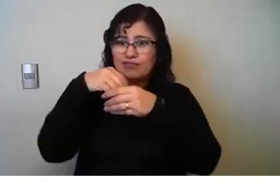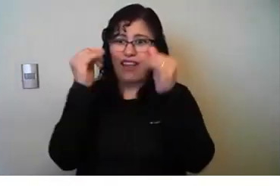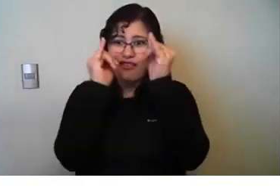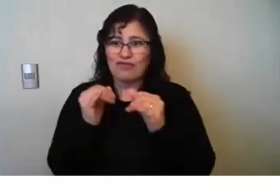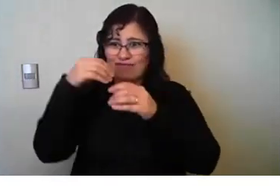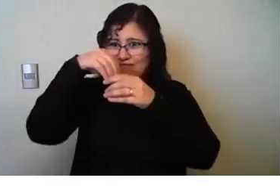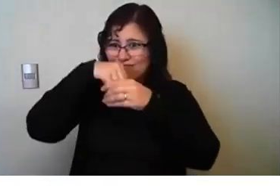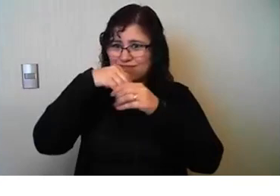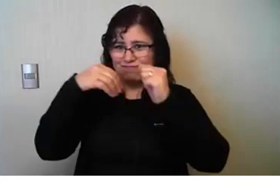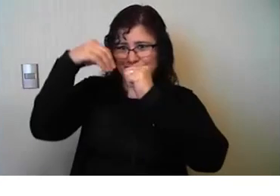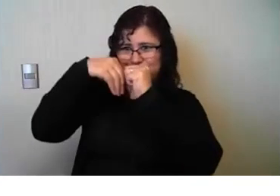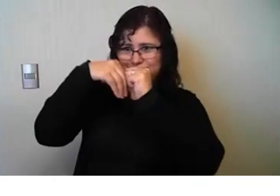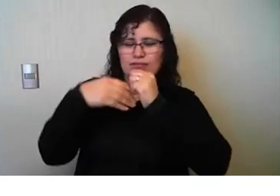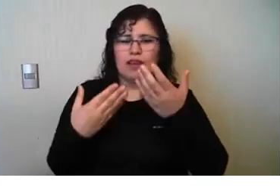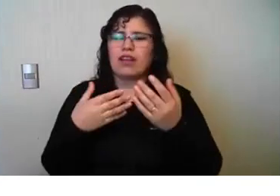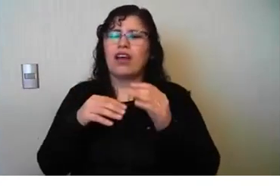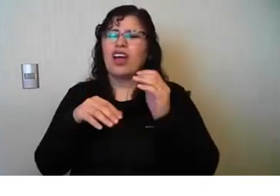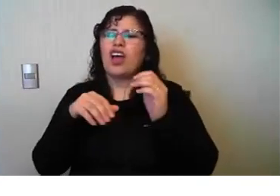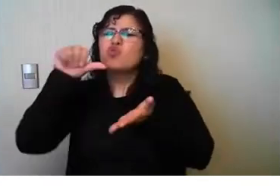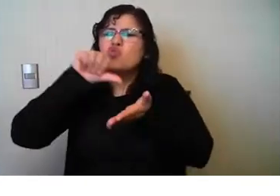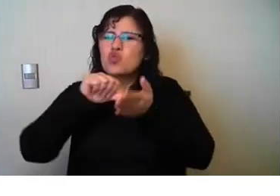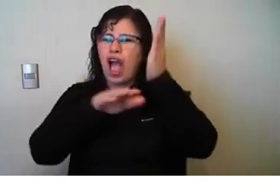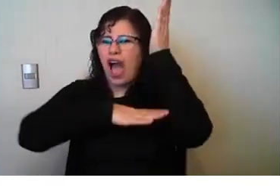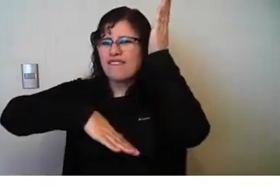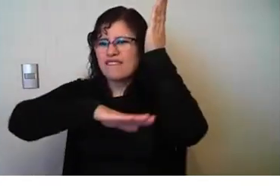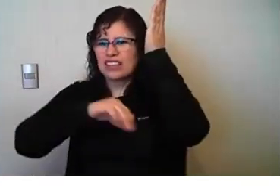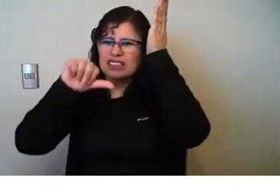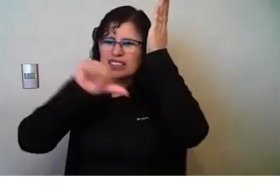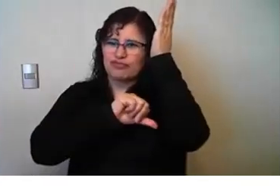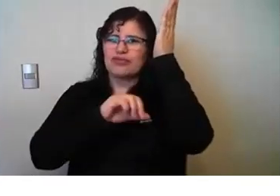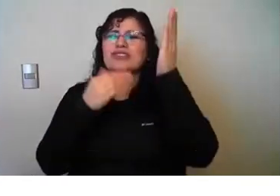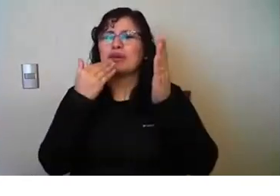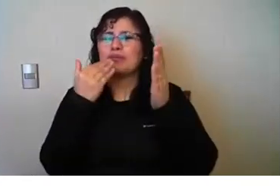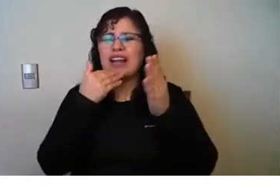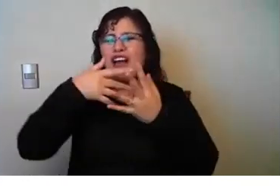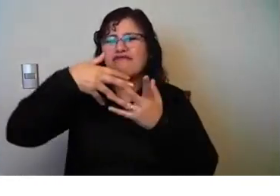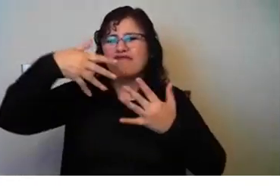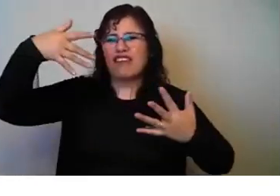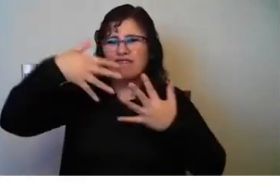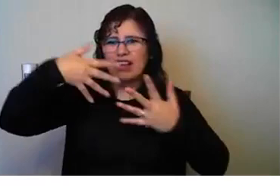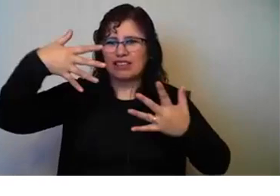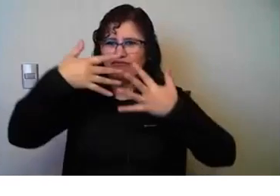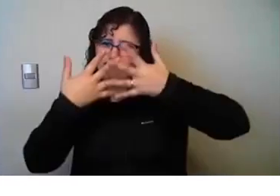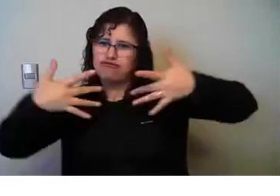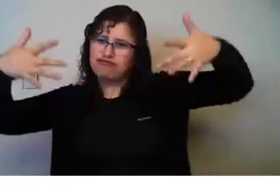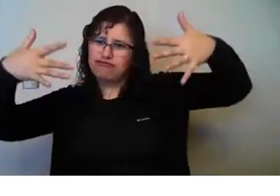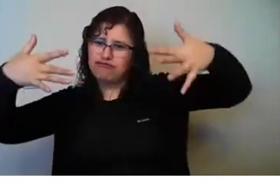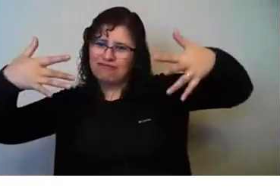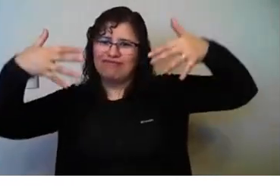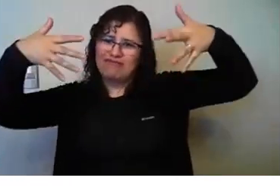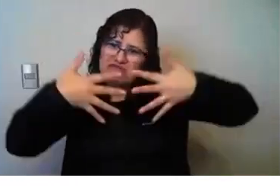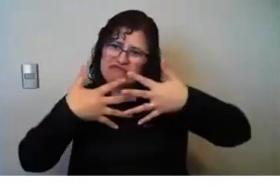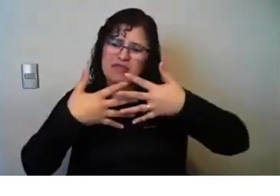nombramos los núcleos de la base y nombramos las fibras eh,